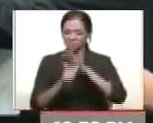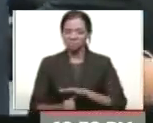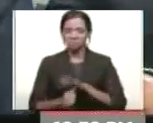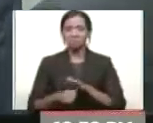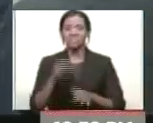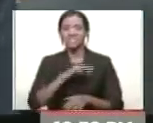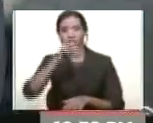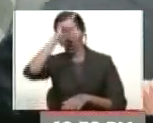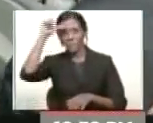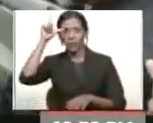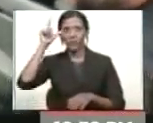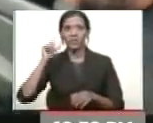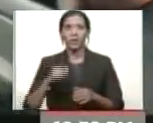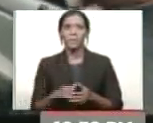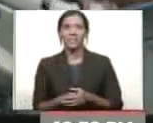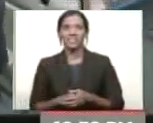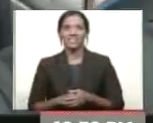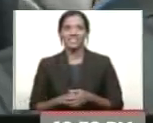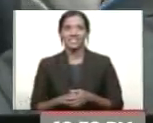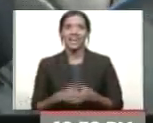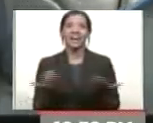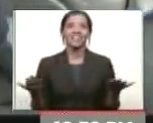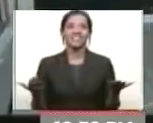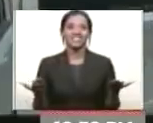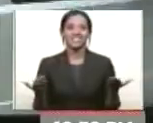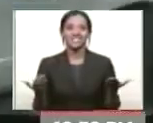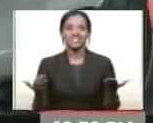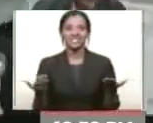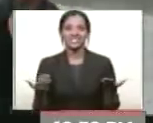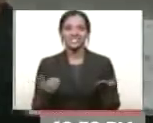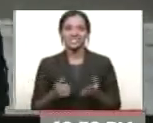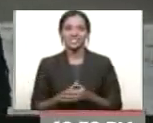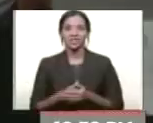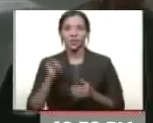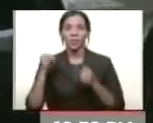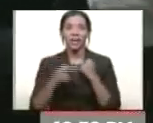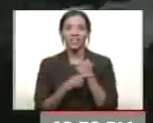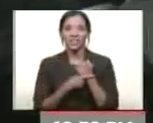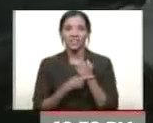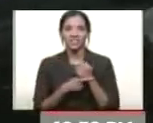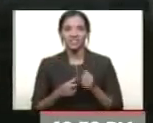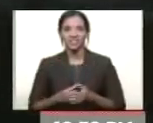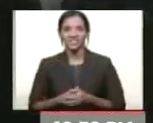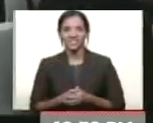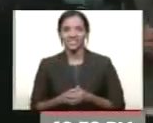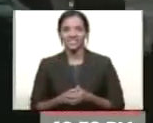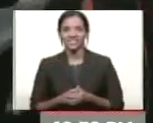López? ¿Ah? Guaidó, más preso, ¿eh?